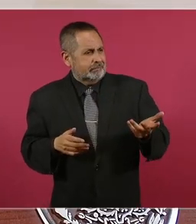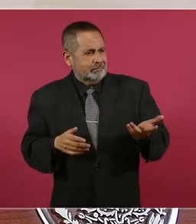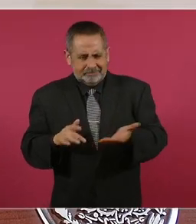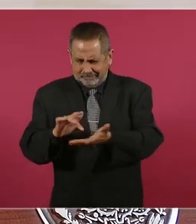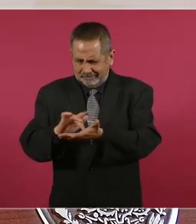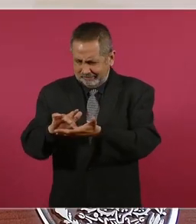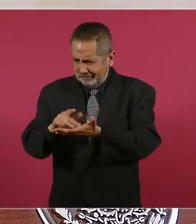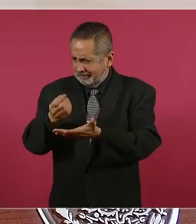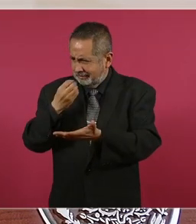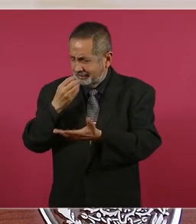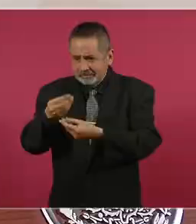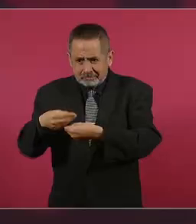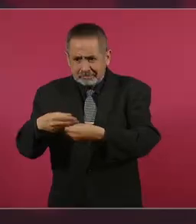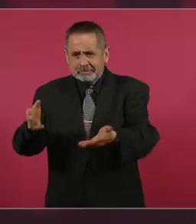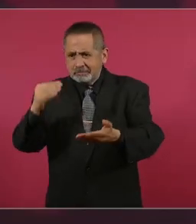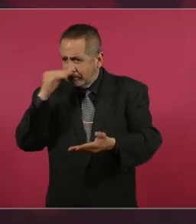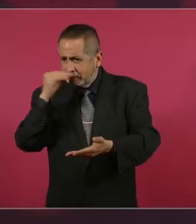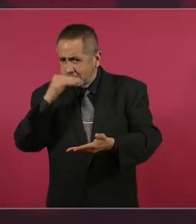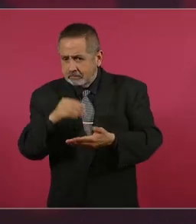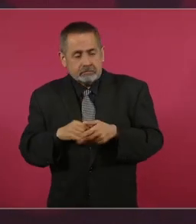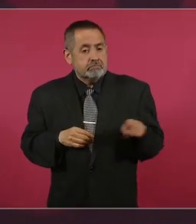no.